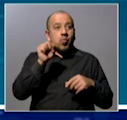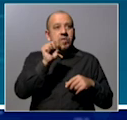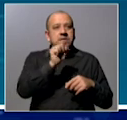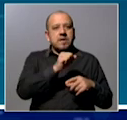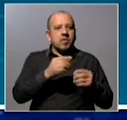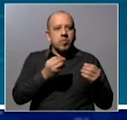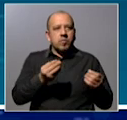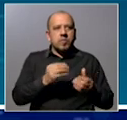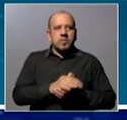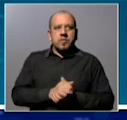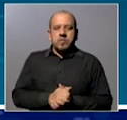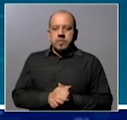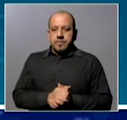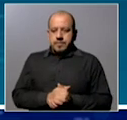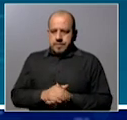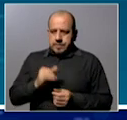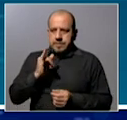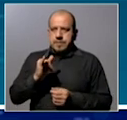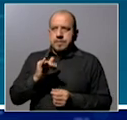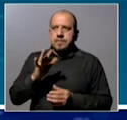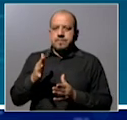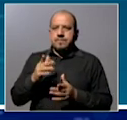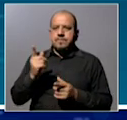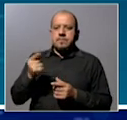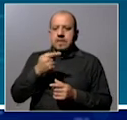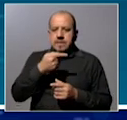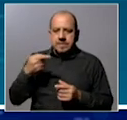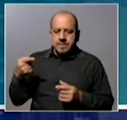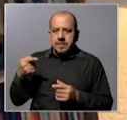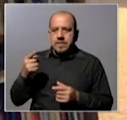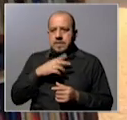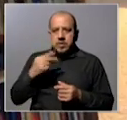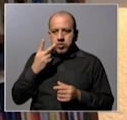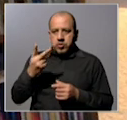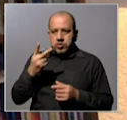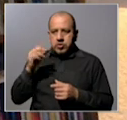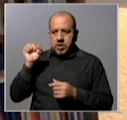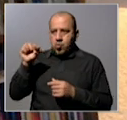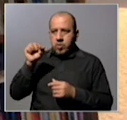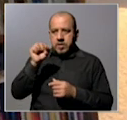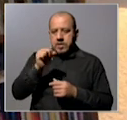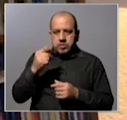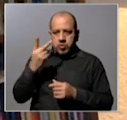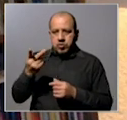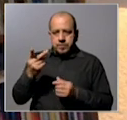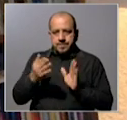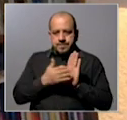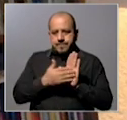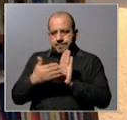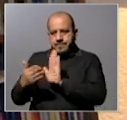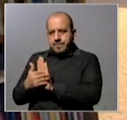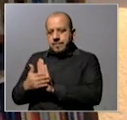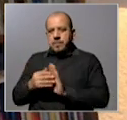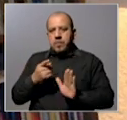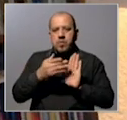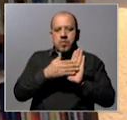están manejando? Sí, mira, en la última semana aparecieron dos encuestas, ¿no? Una de la